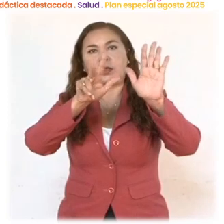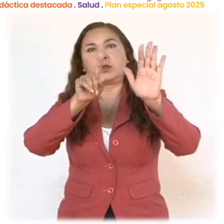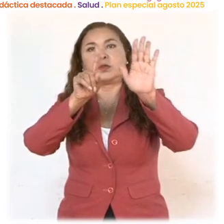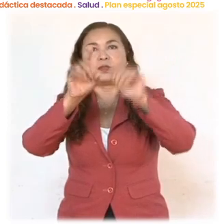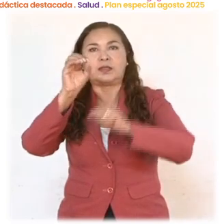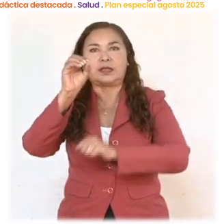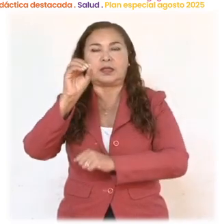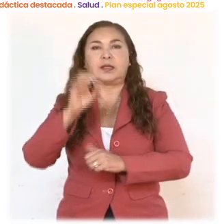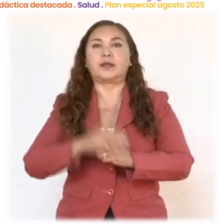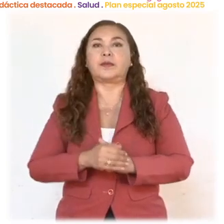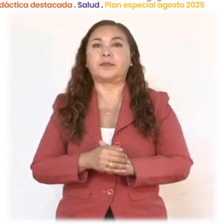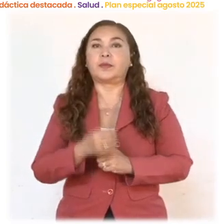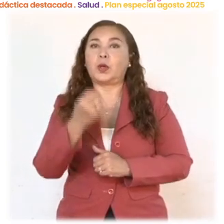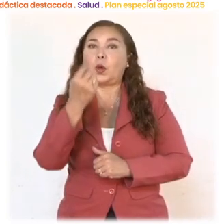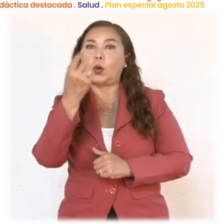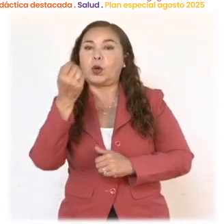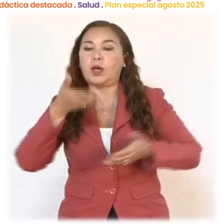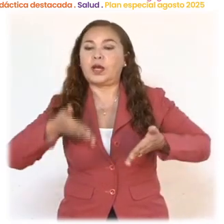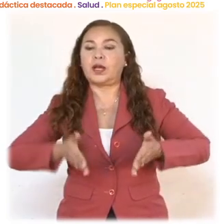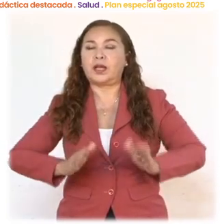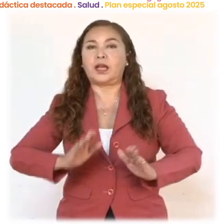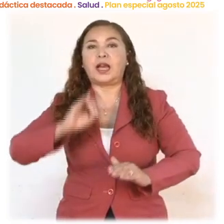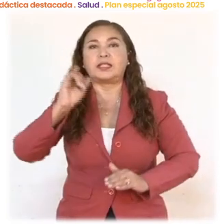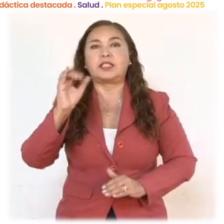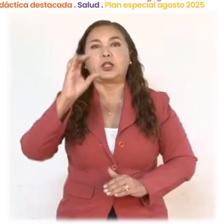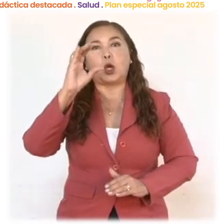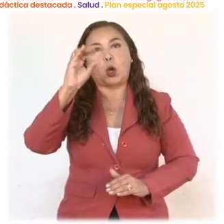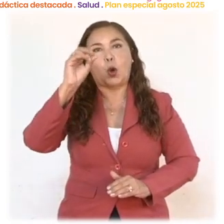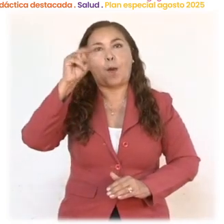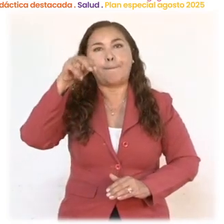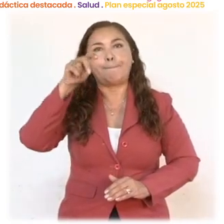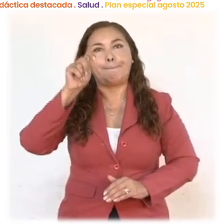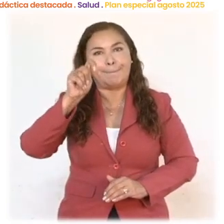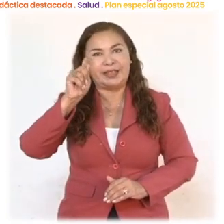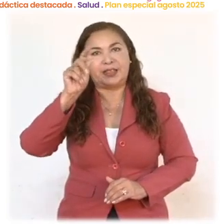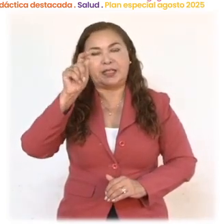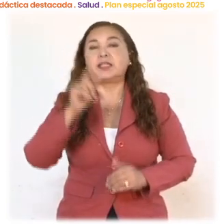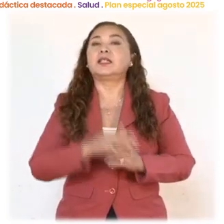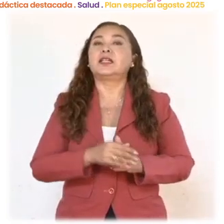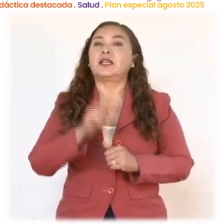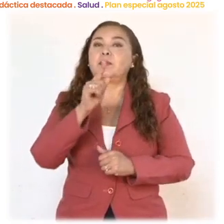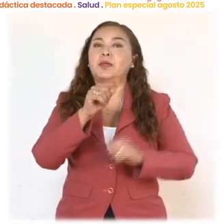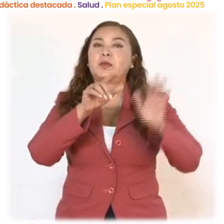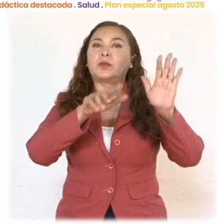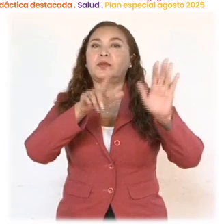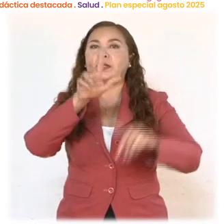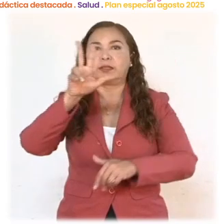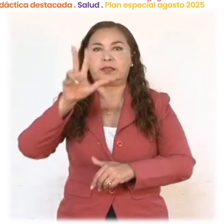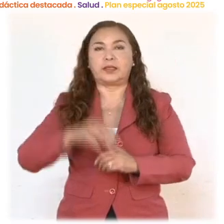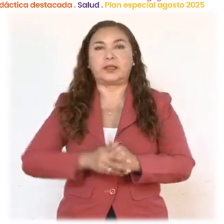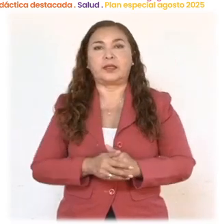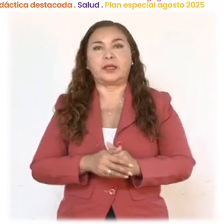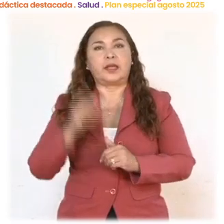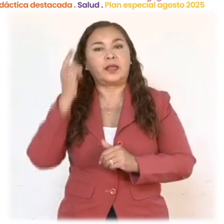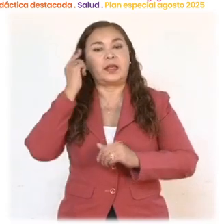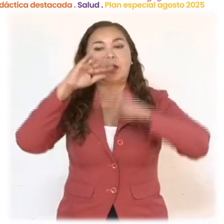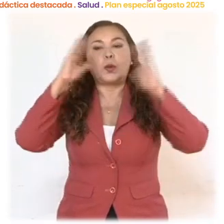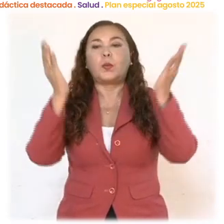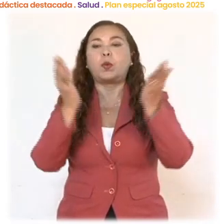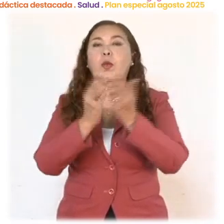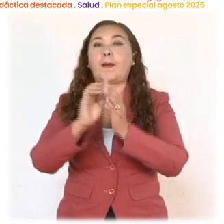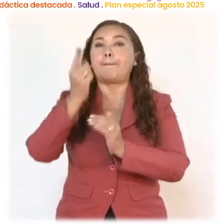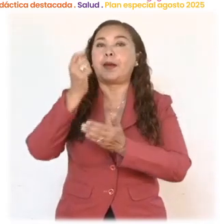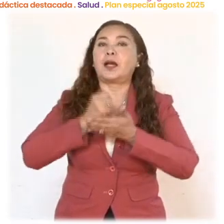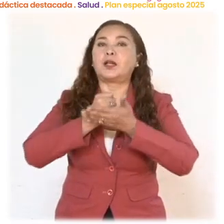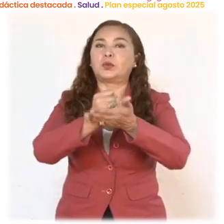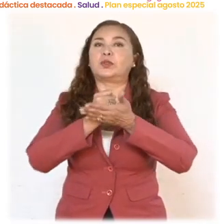1860 día 11 natalicio de Jacinto convit 1913 día mundial de